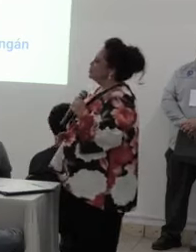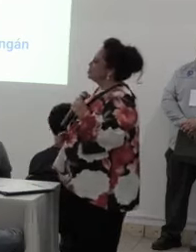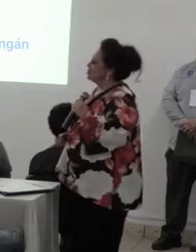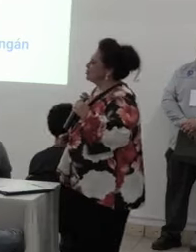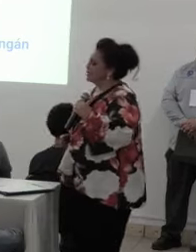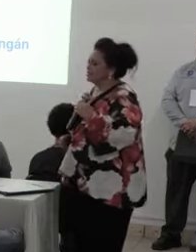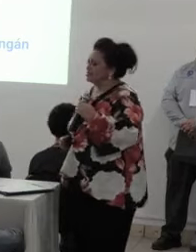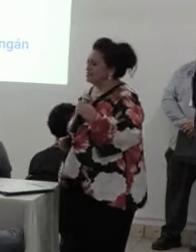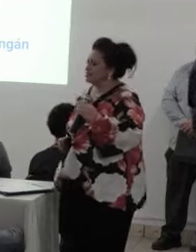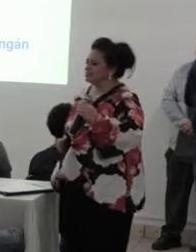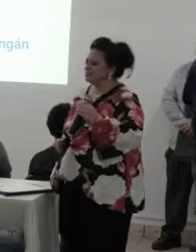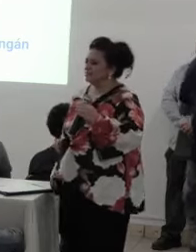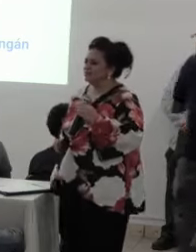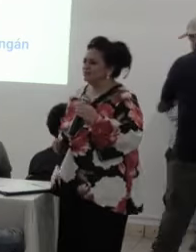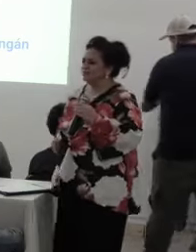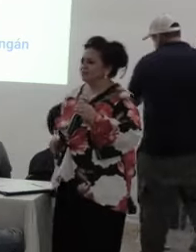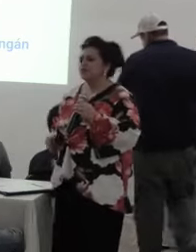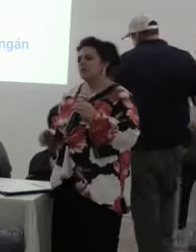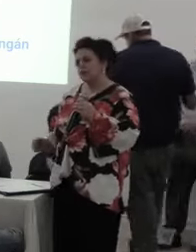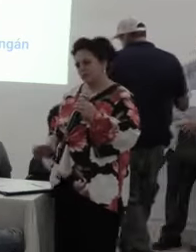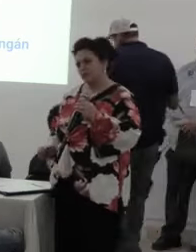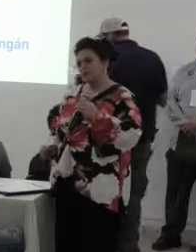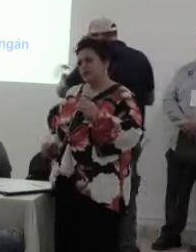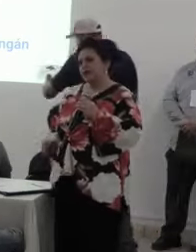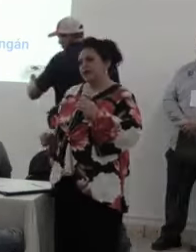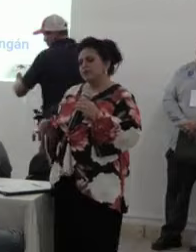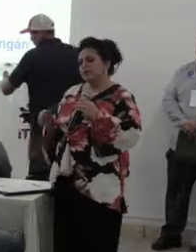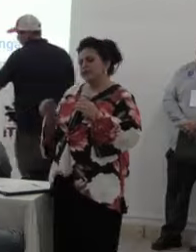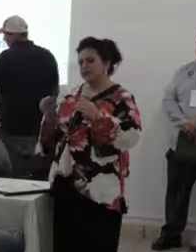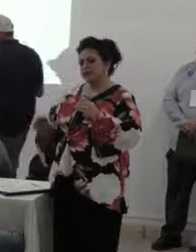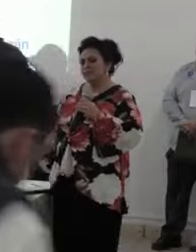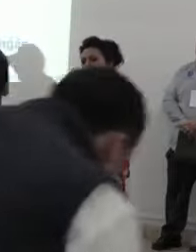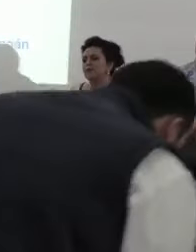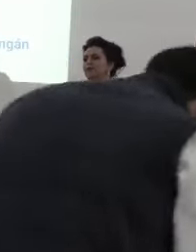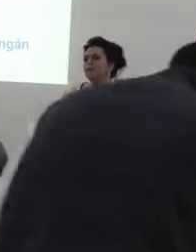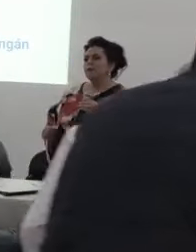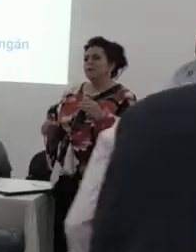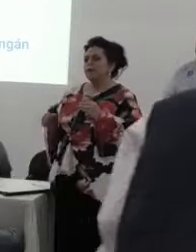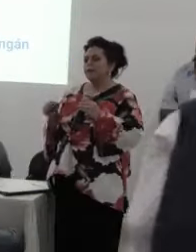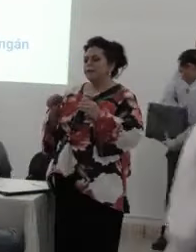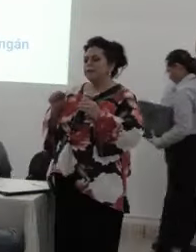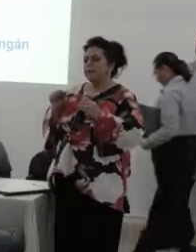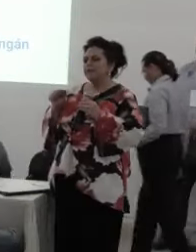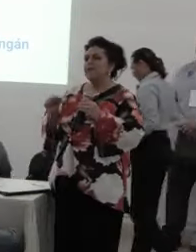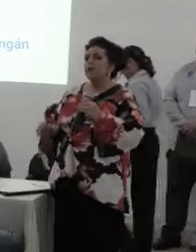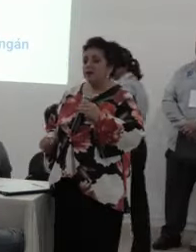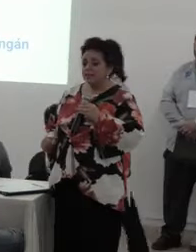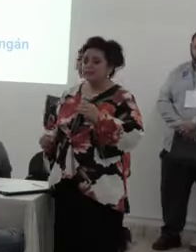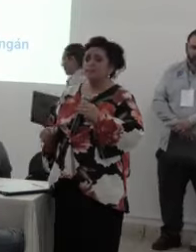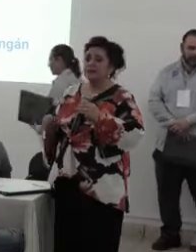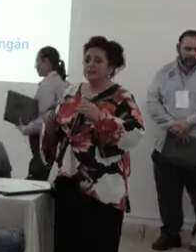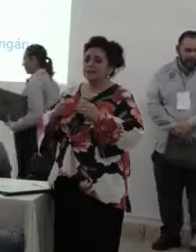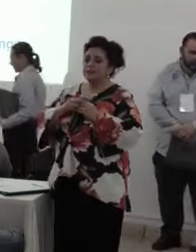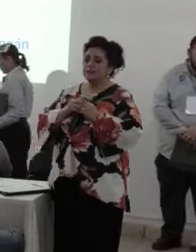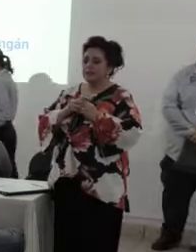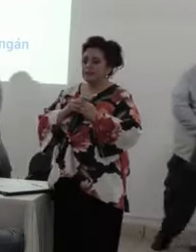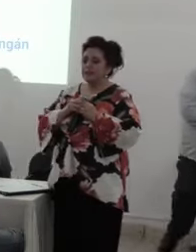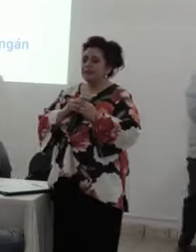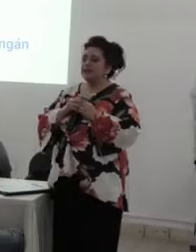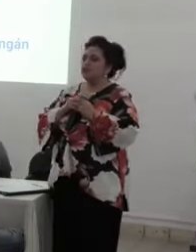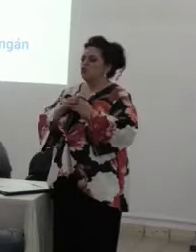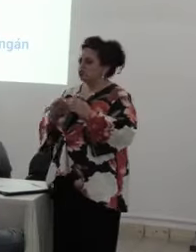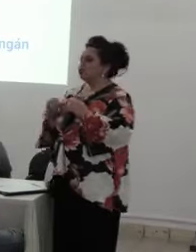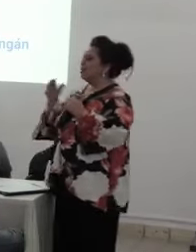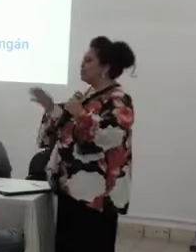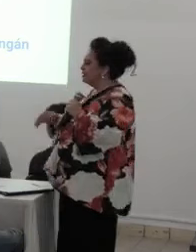Michoacán tenemos el 56%. Sí podemos. Es un ejercicio de democracia